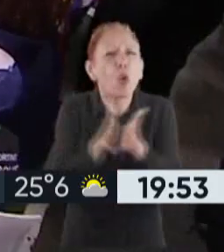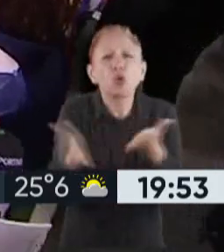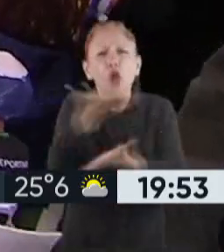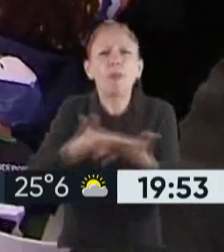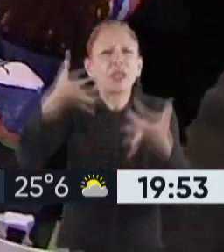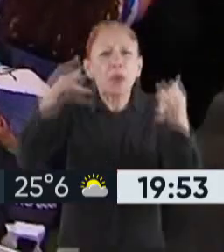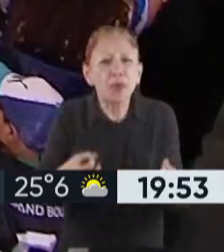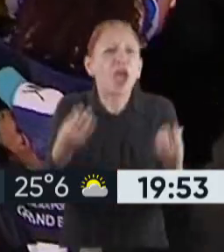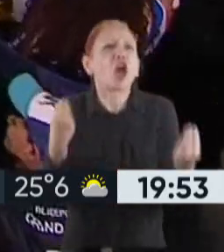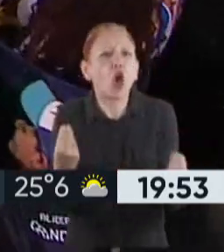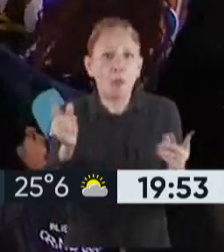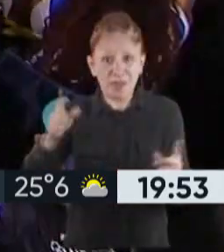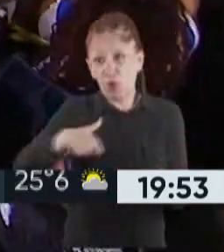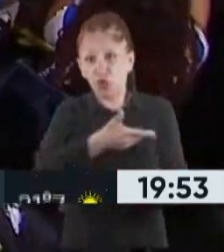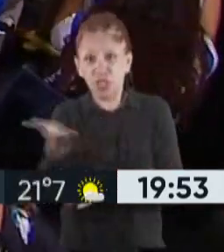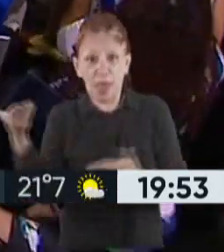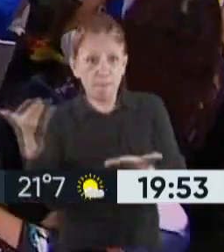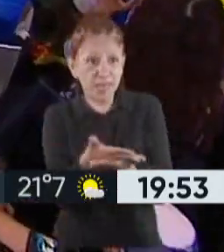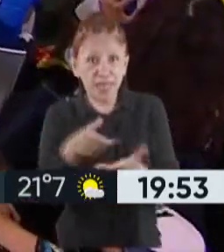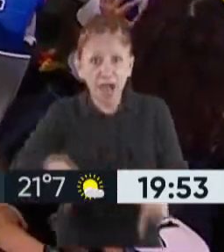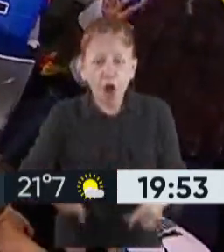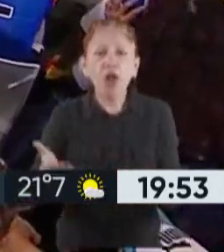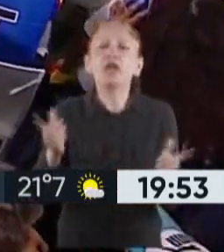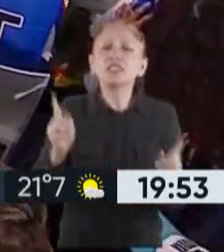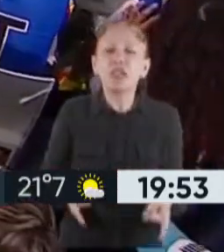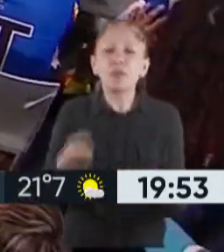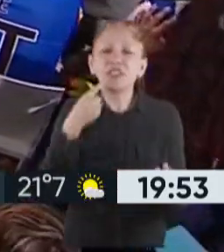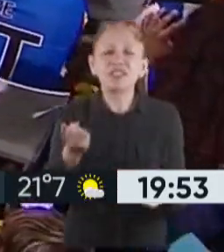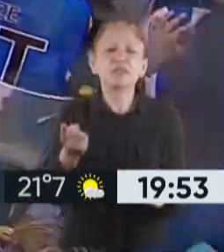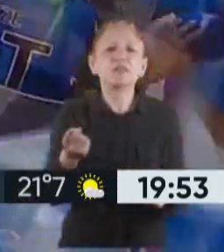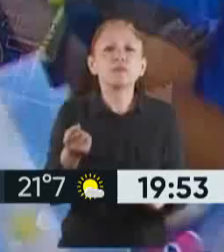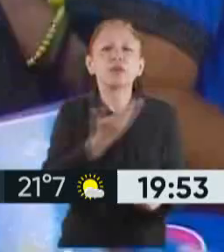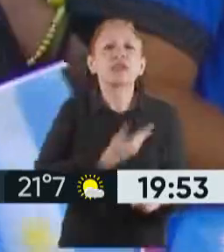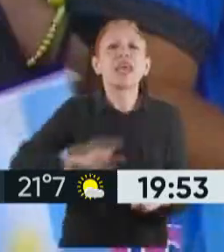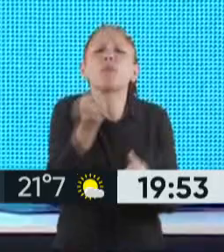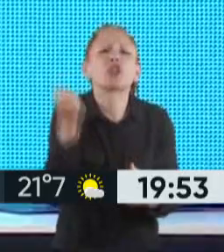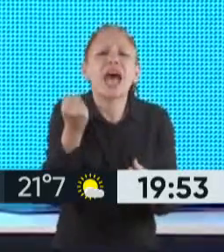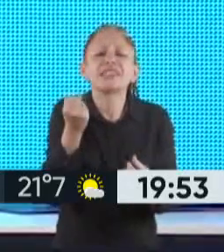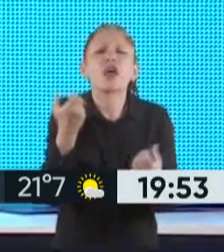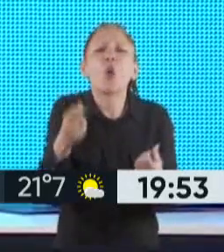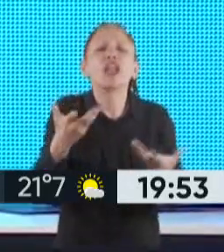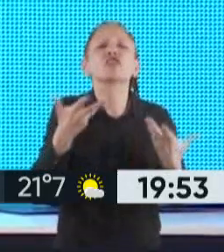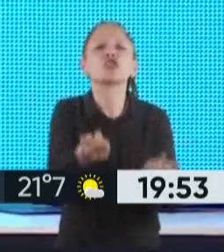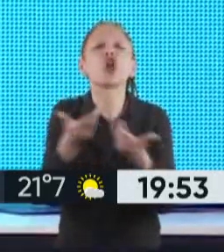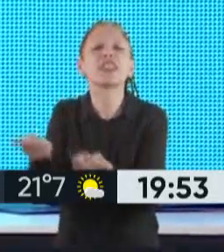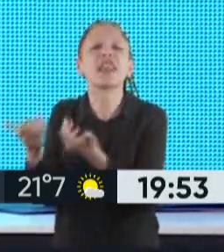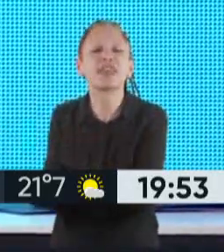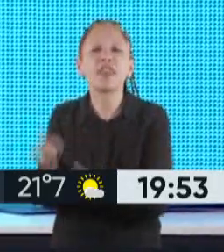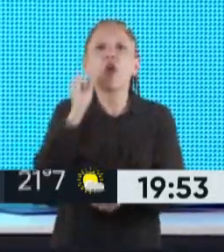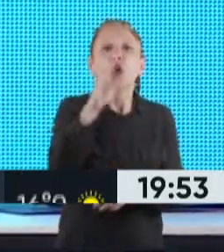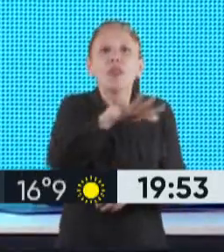reclama, y de garantizarles que no va a ser el Estado el que eso impida. Los clubes de barrio nacen y